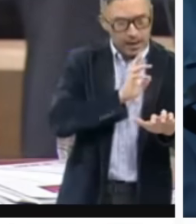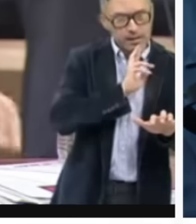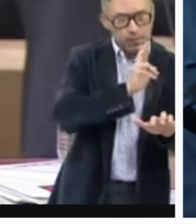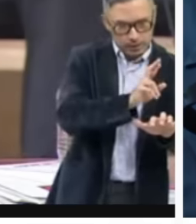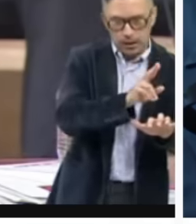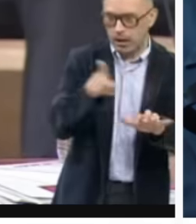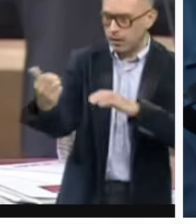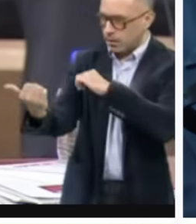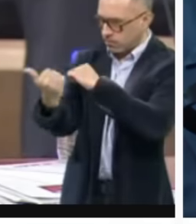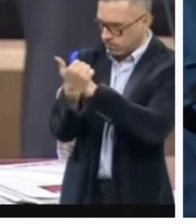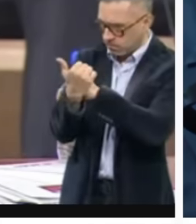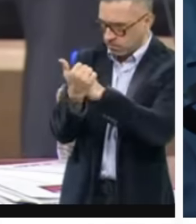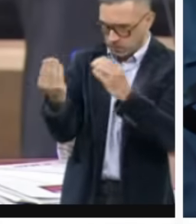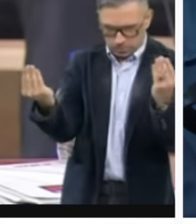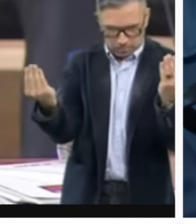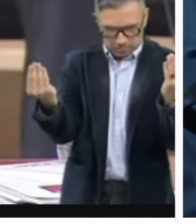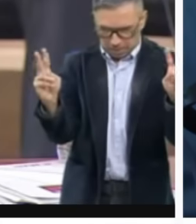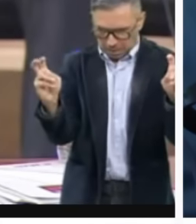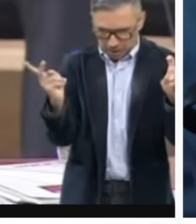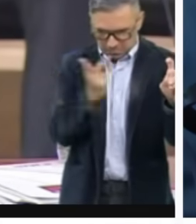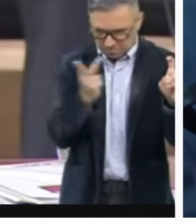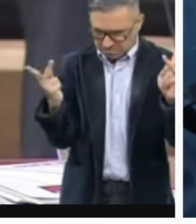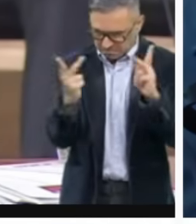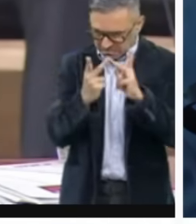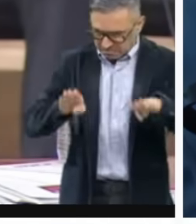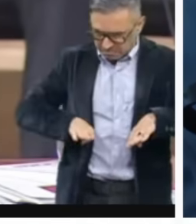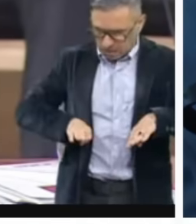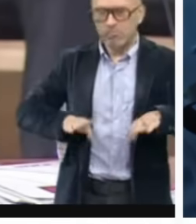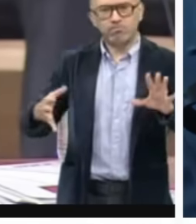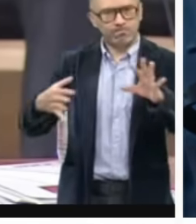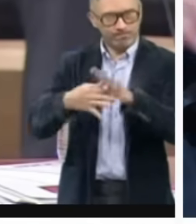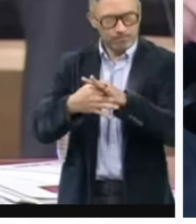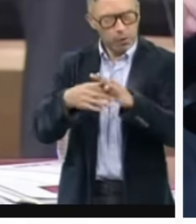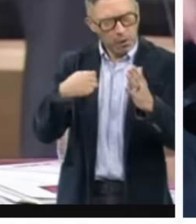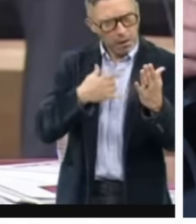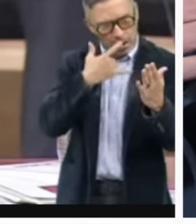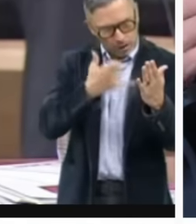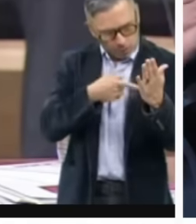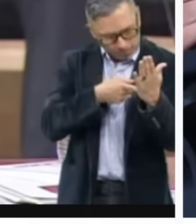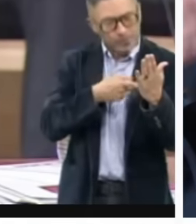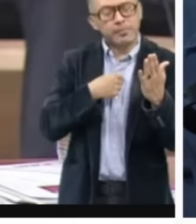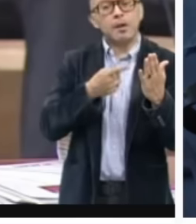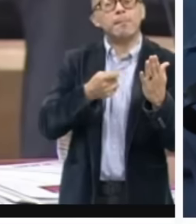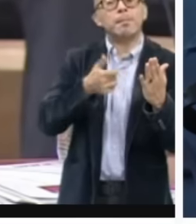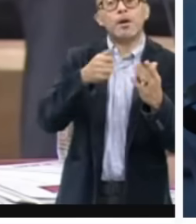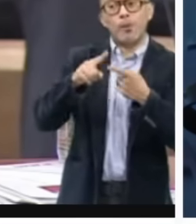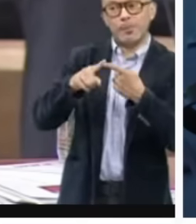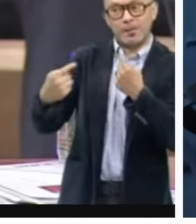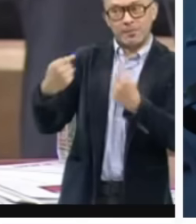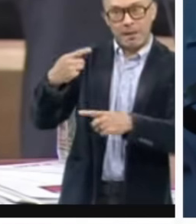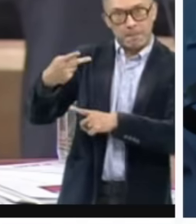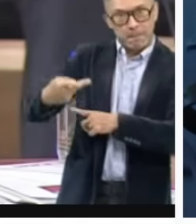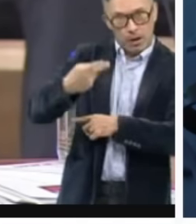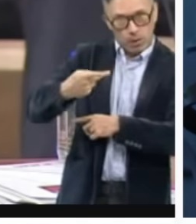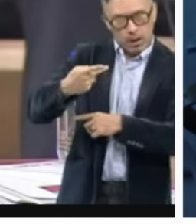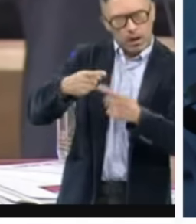lo solicitado. Y me llama la atención cómo respondemos nosotros a la primera interrogante, que me parece que es la única